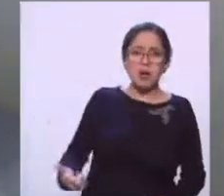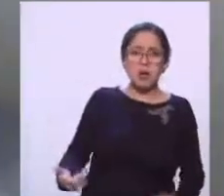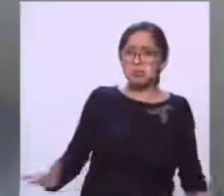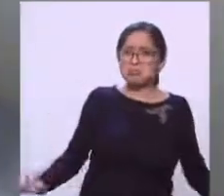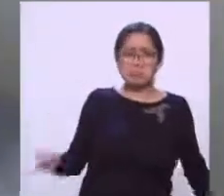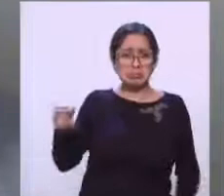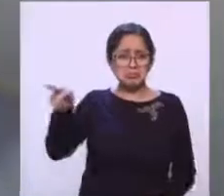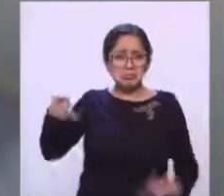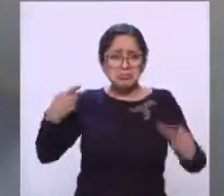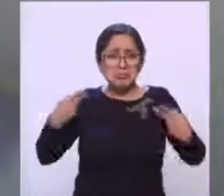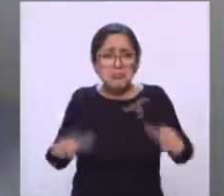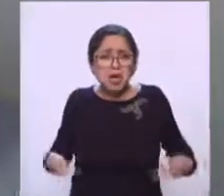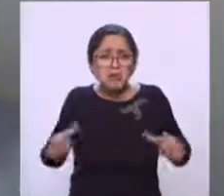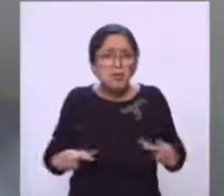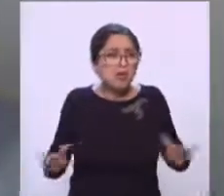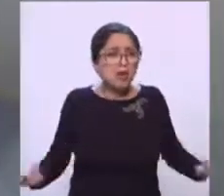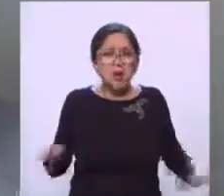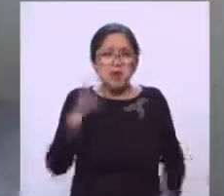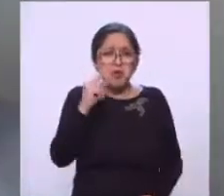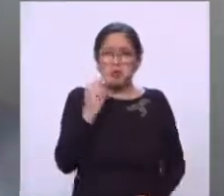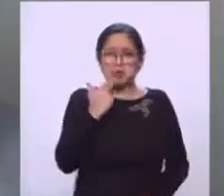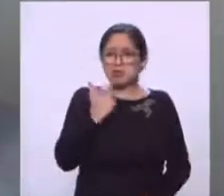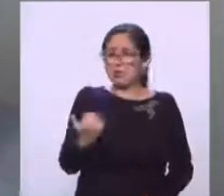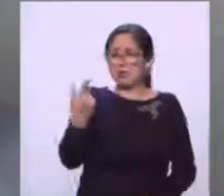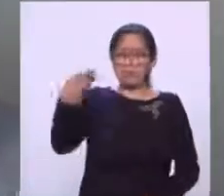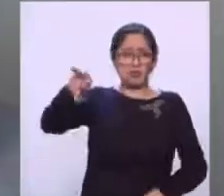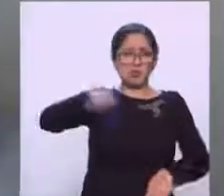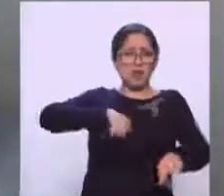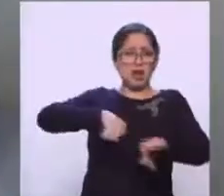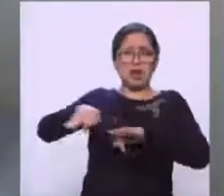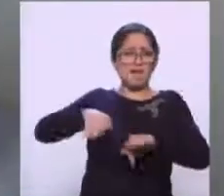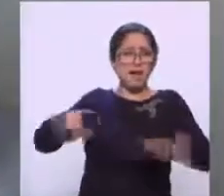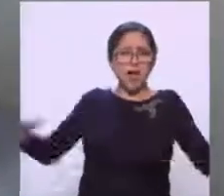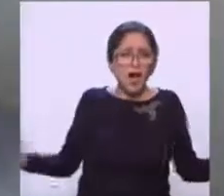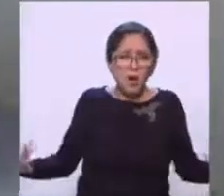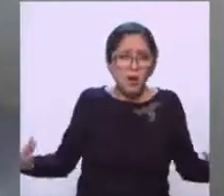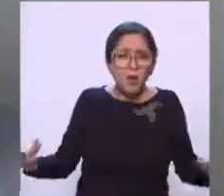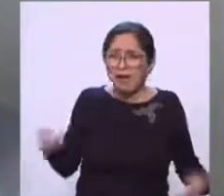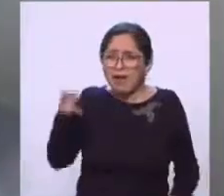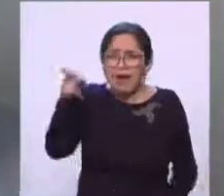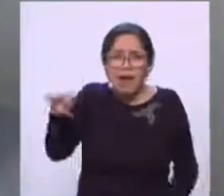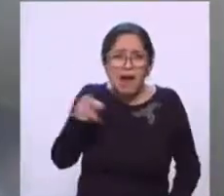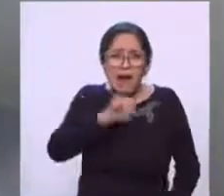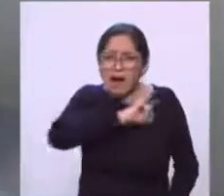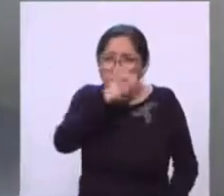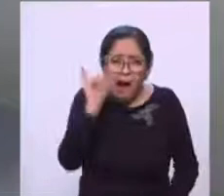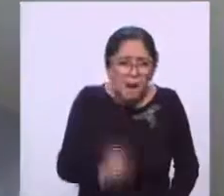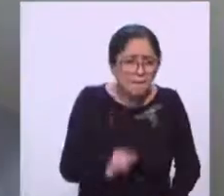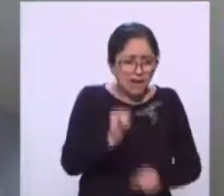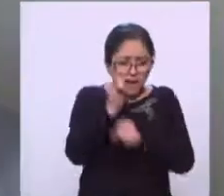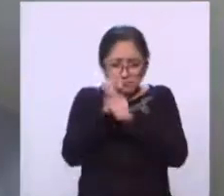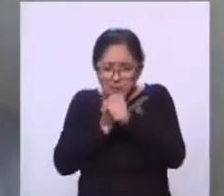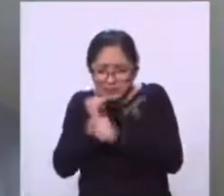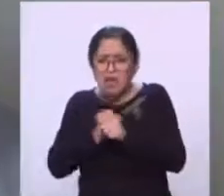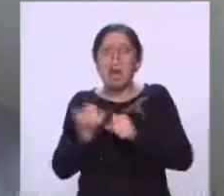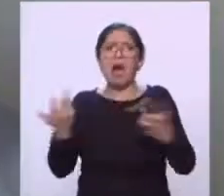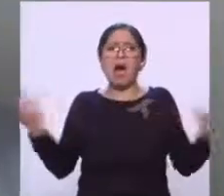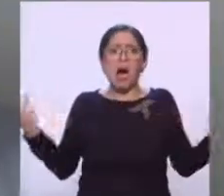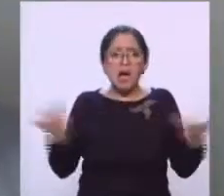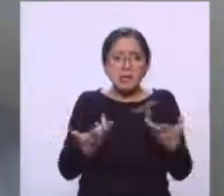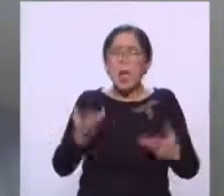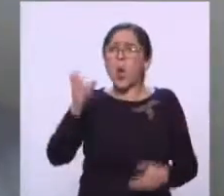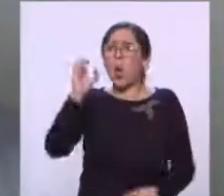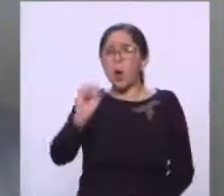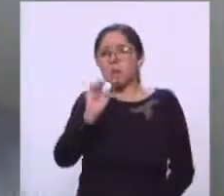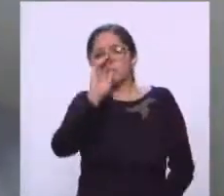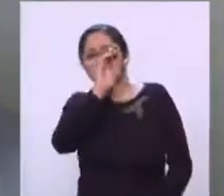florero sirve, perdón que lo diga tan coloquial, pero no ha iniciado una sola investigación, una sola recomendación por